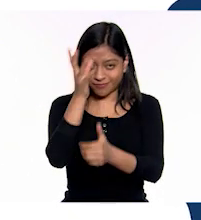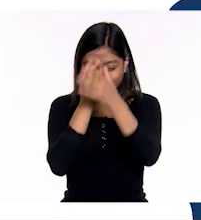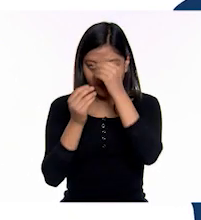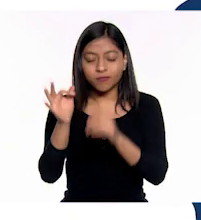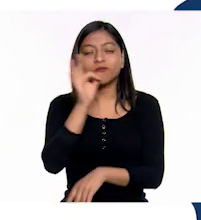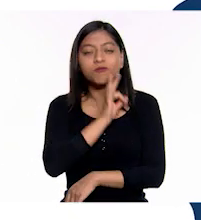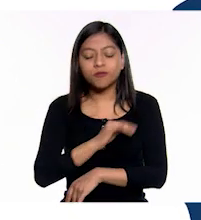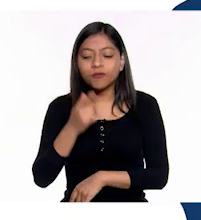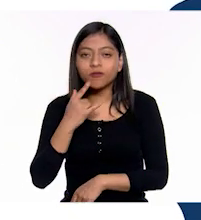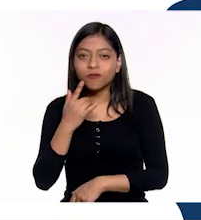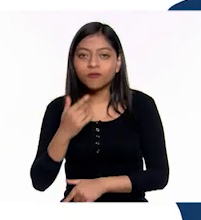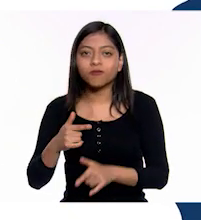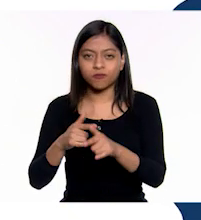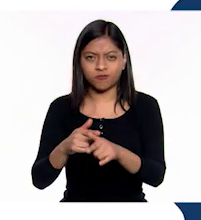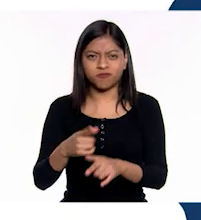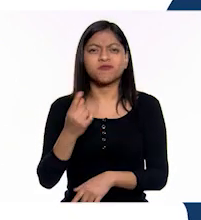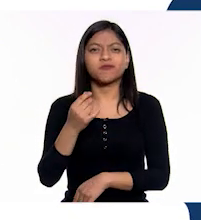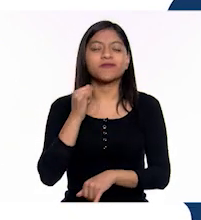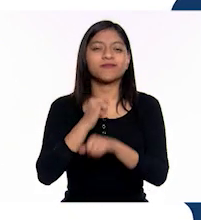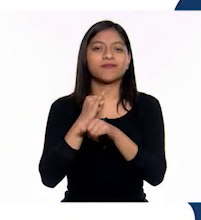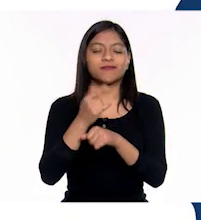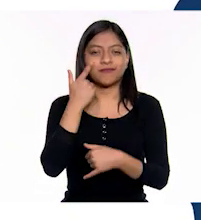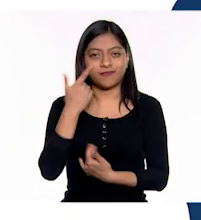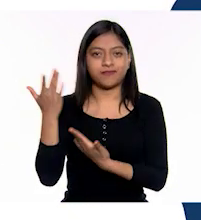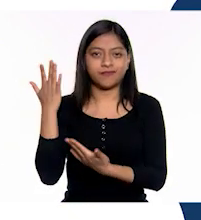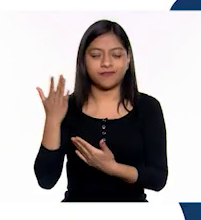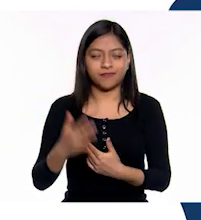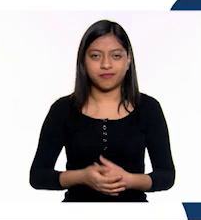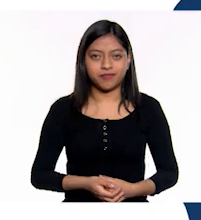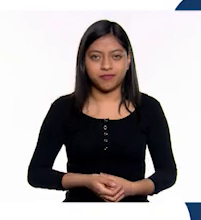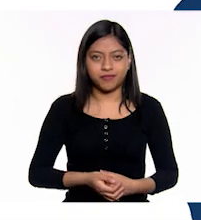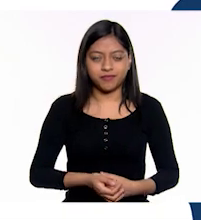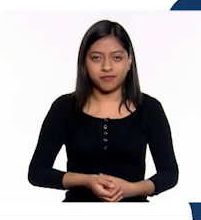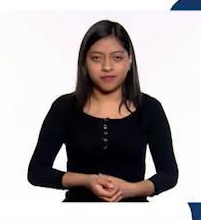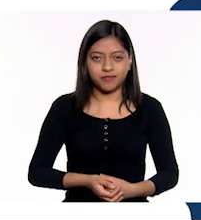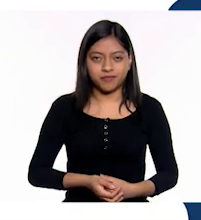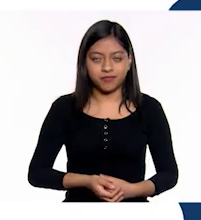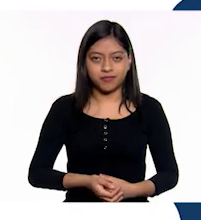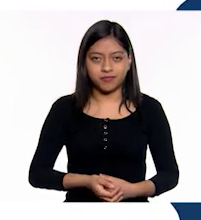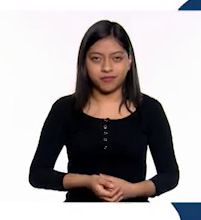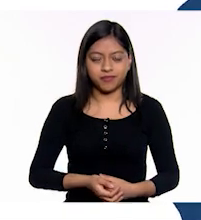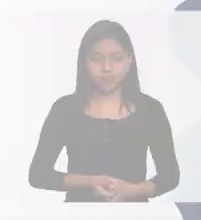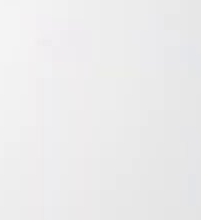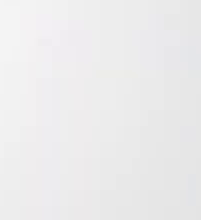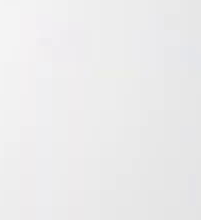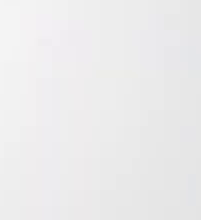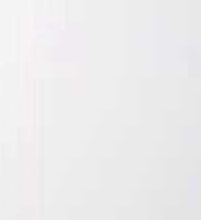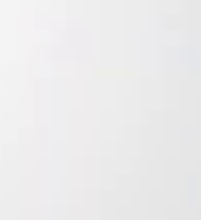siguiente liga: aprendeencasa.cep.gov.mx.